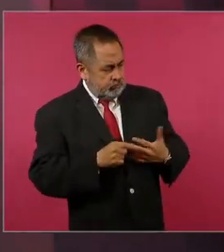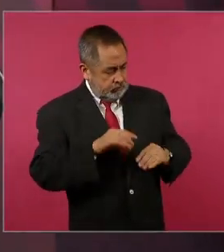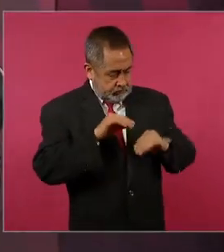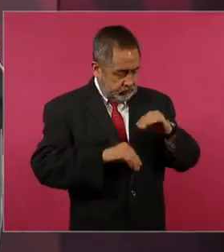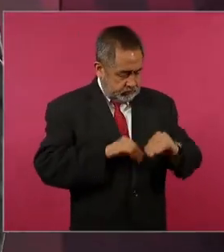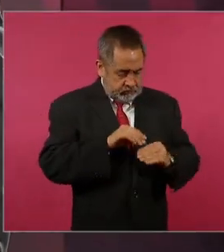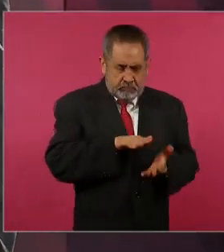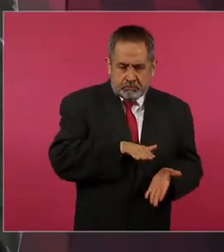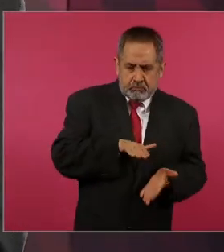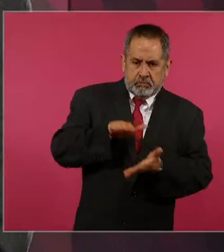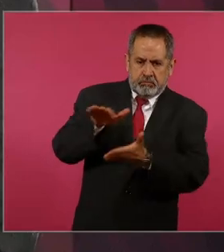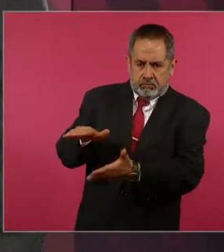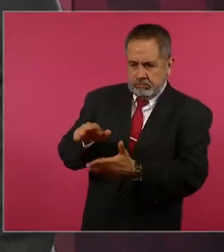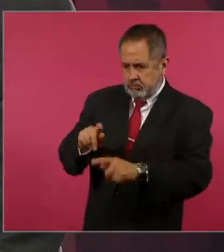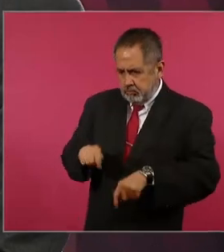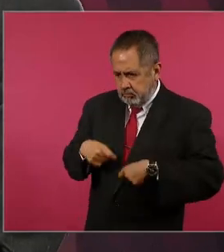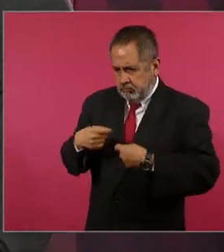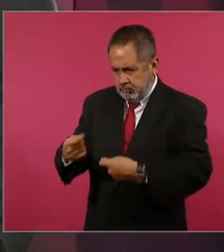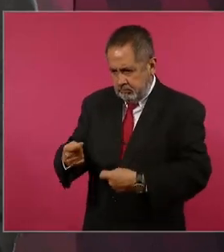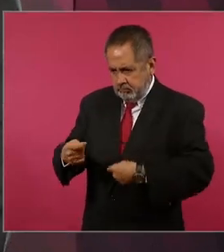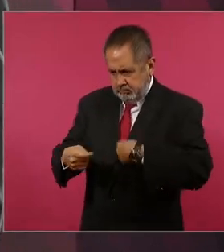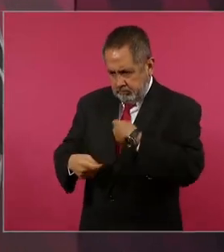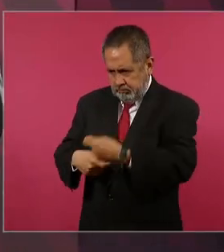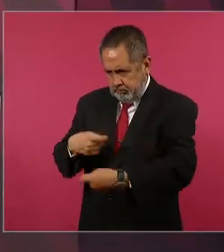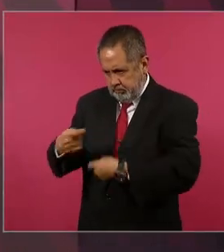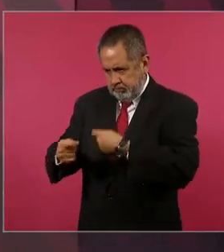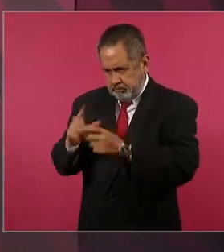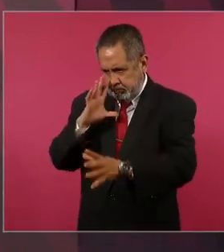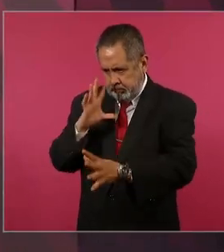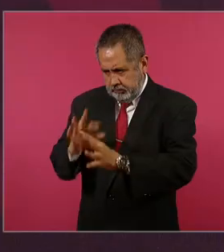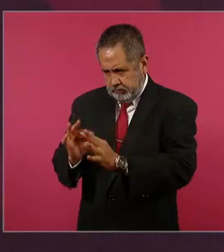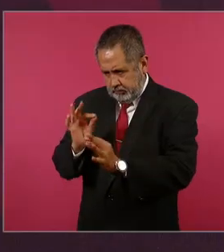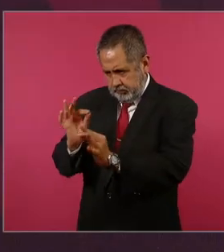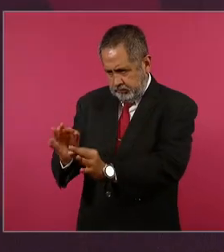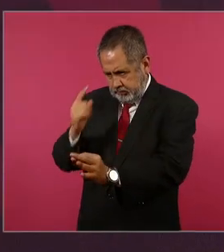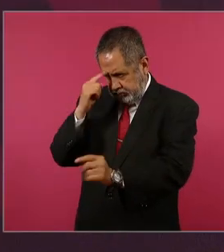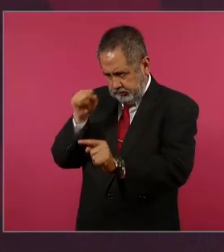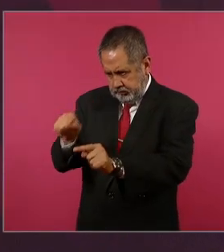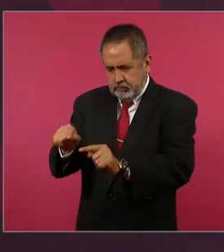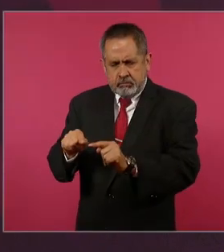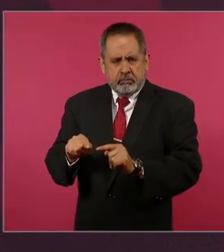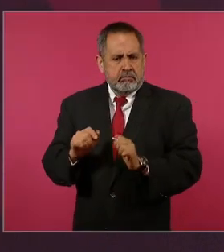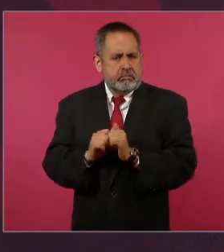llevar a cabo una transición tranquila, sin sobresaltos,